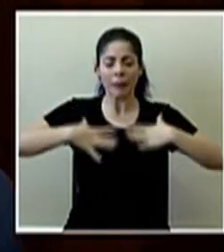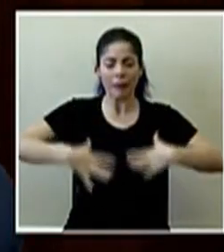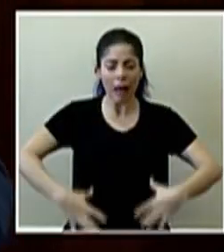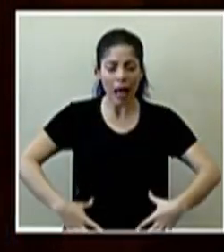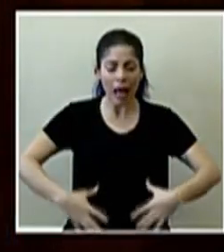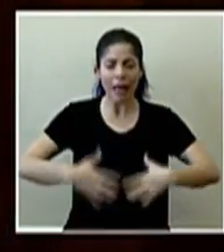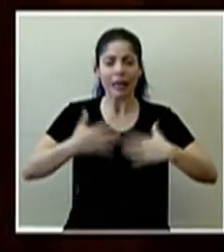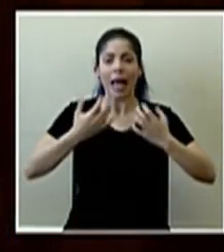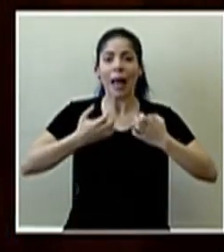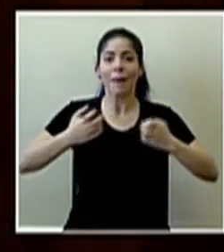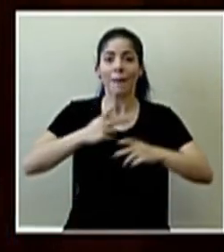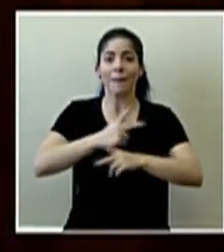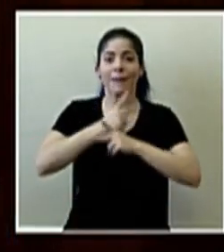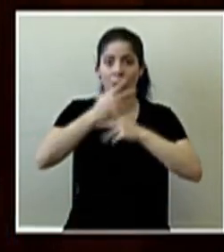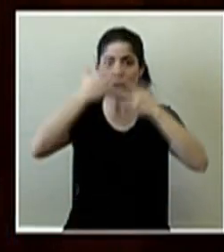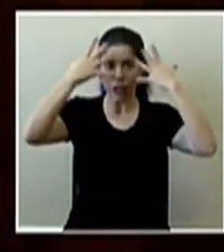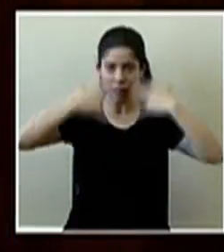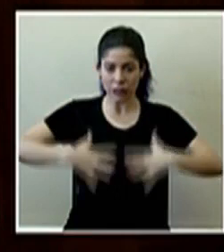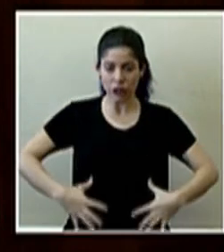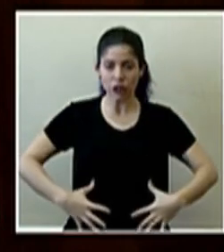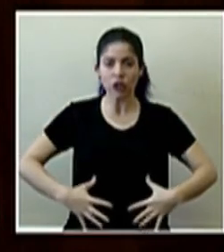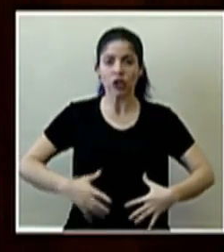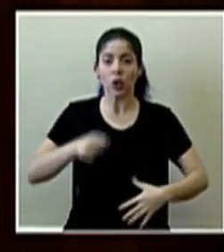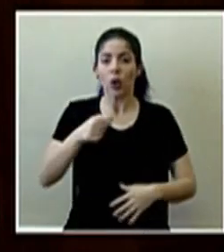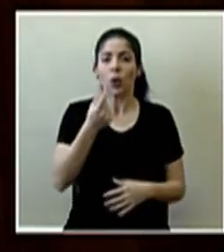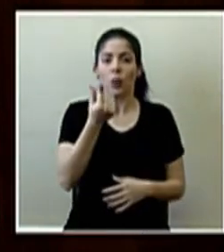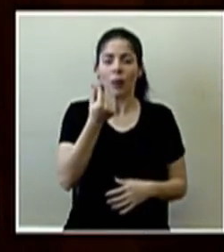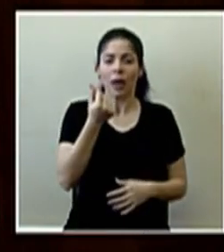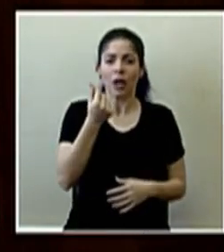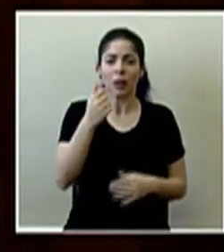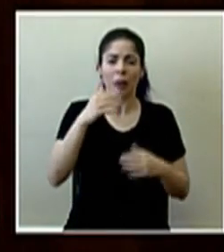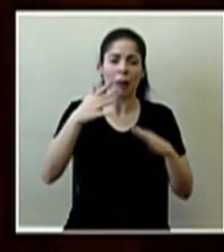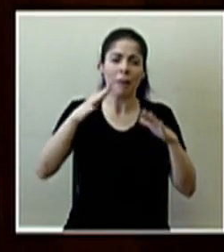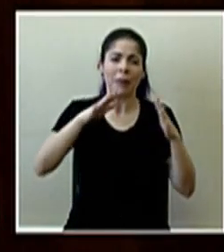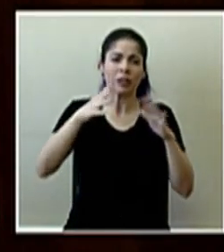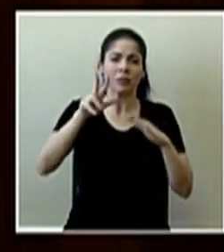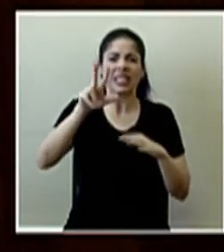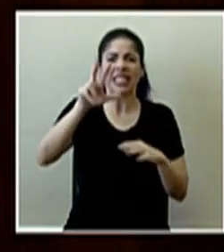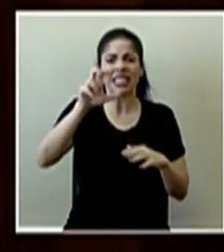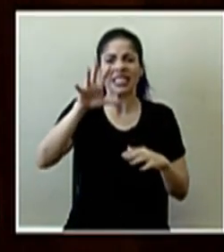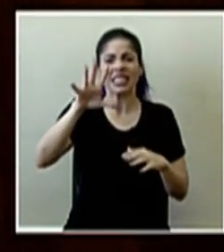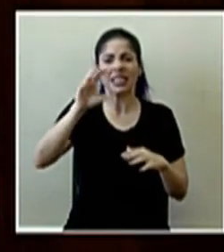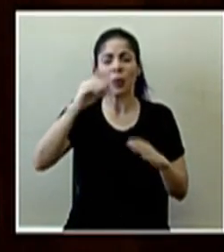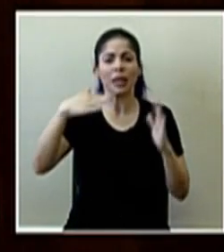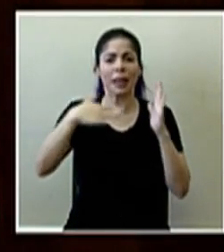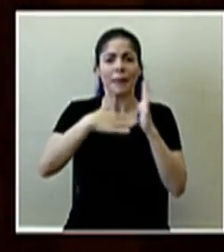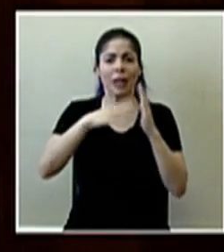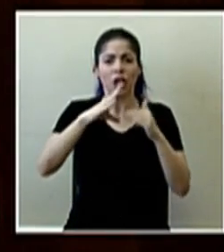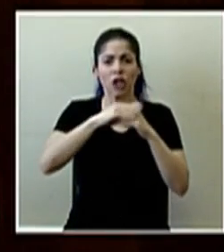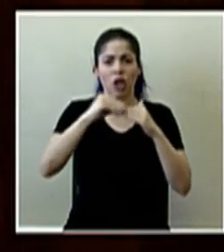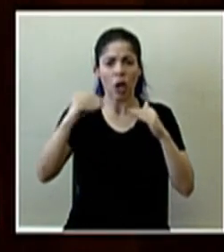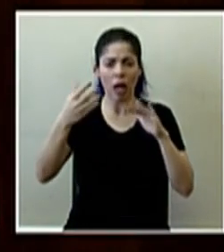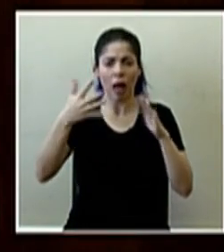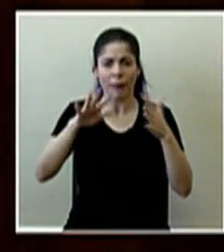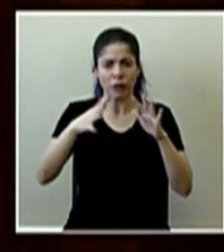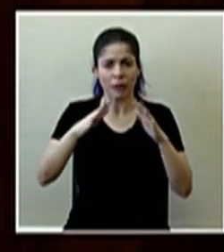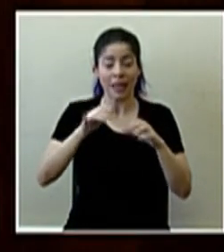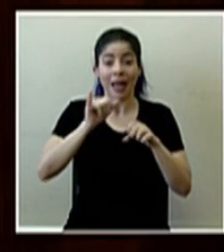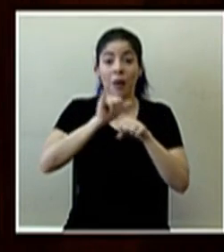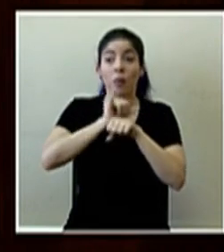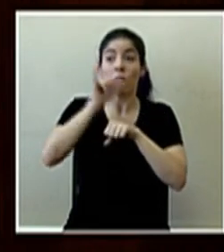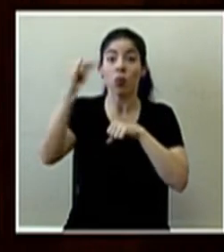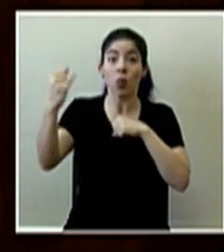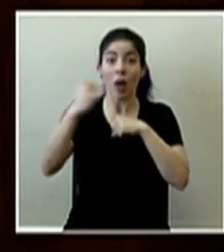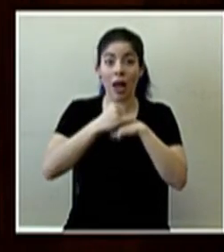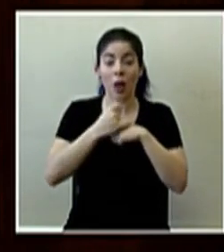todo lo que es equipo de protección personal, tiene un valor de más o menos $350,000. Y el vuelo en